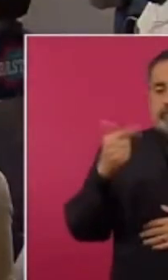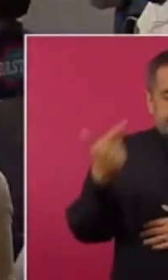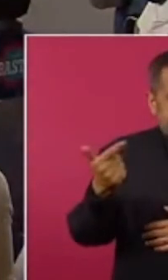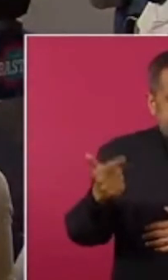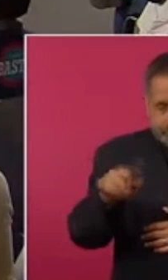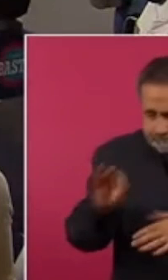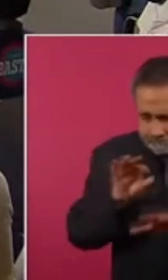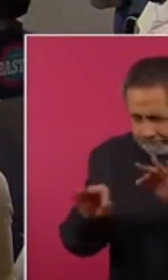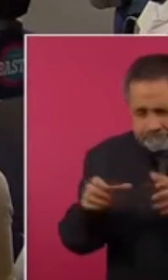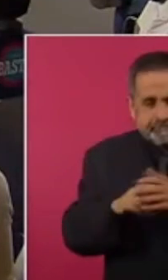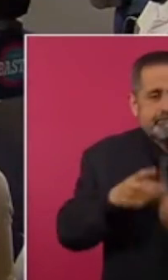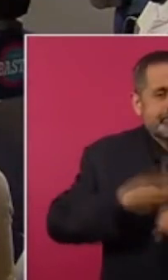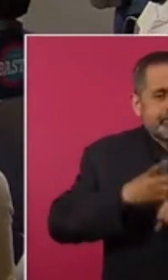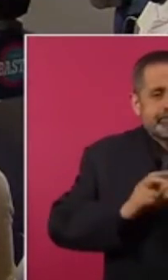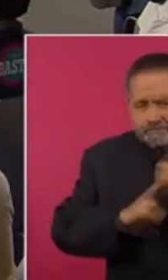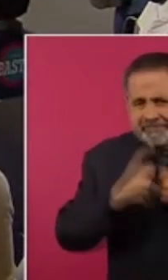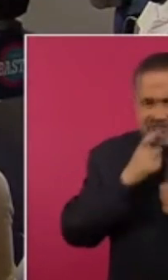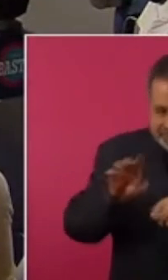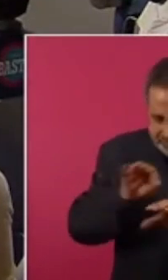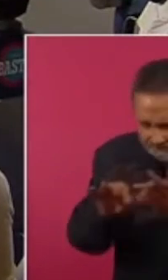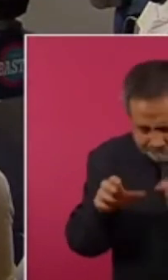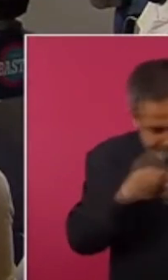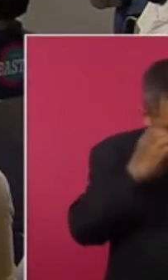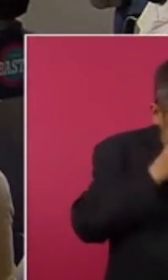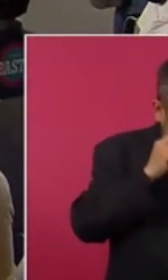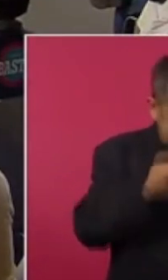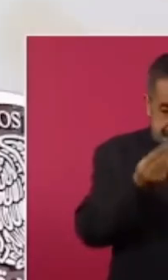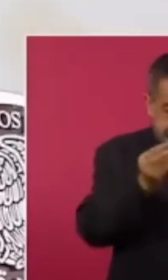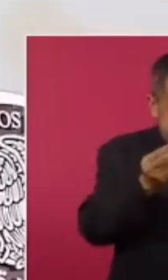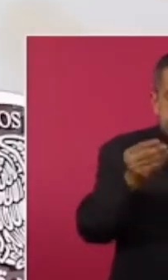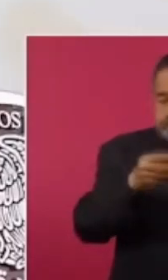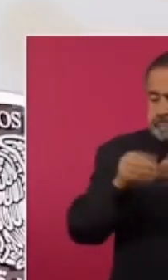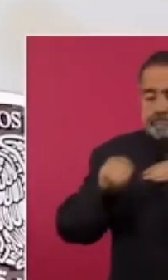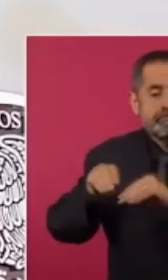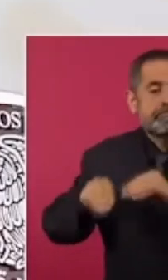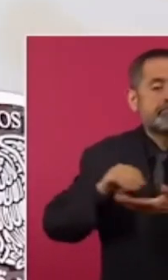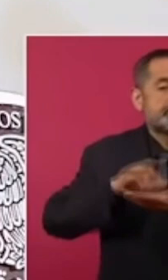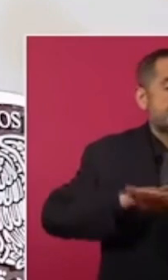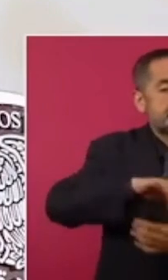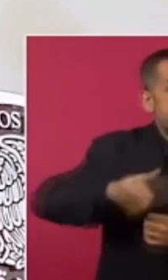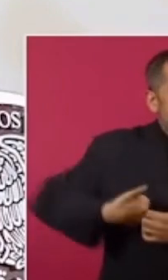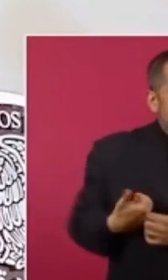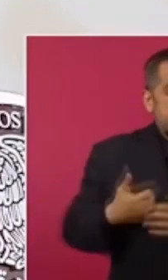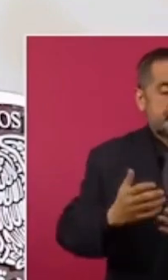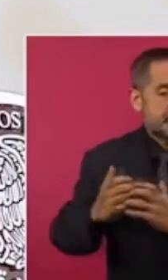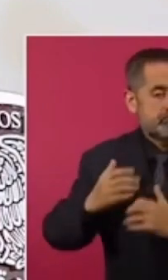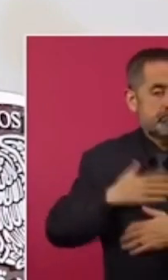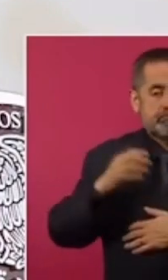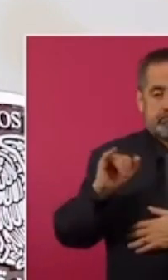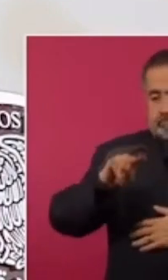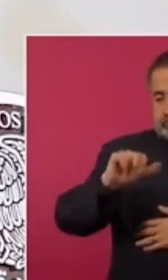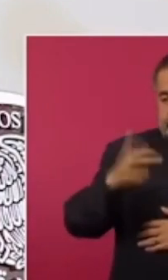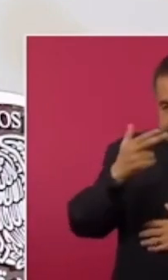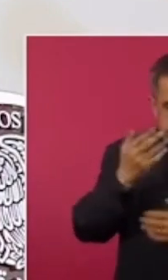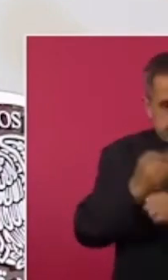575.377 fragmentos de cerámica analizados y acopiados por el instituto y que se encuentran en los laboratorios